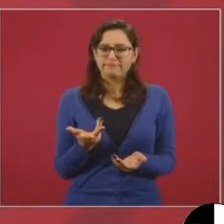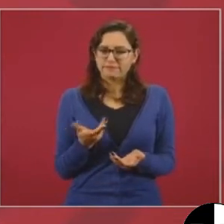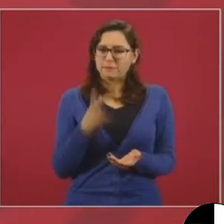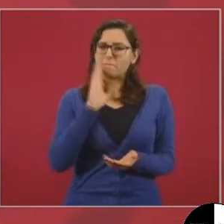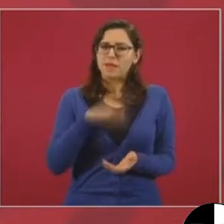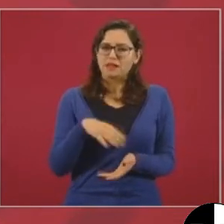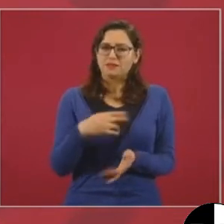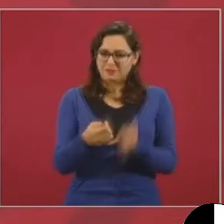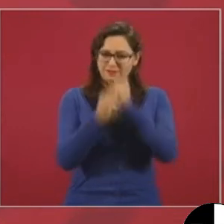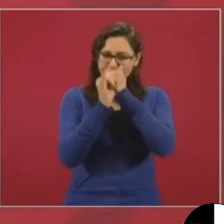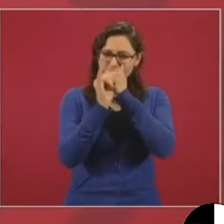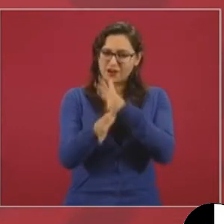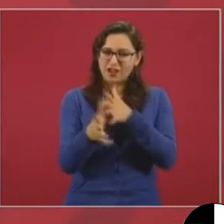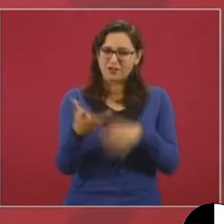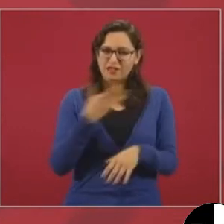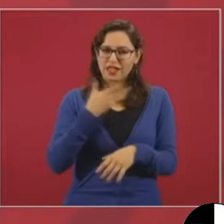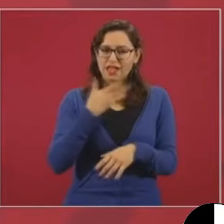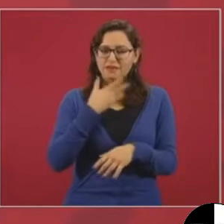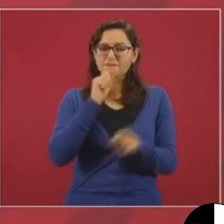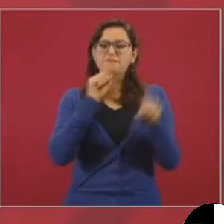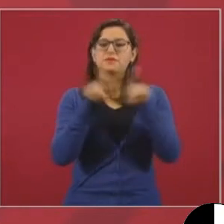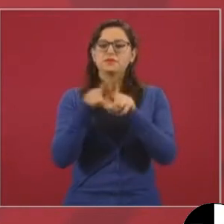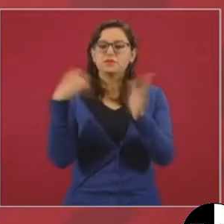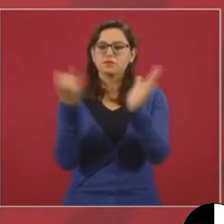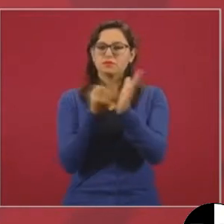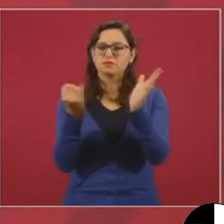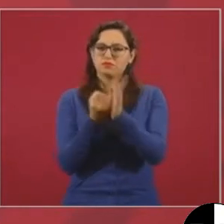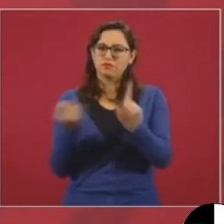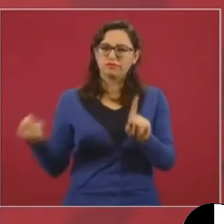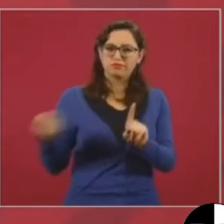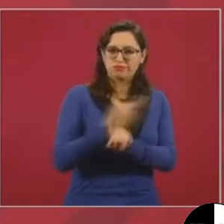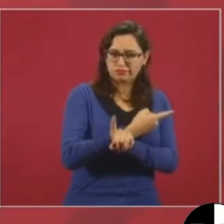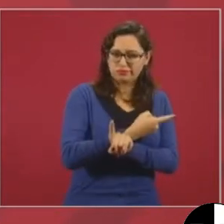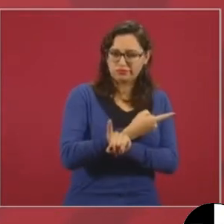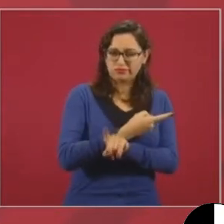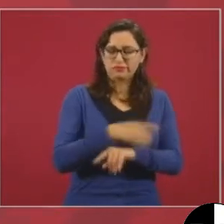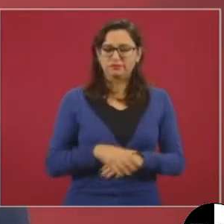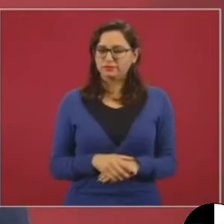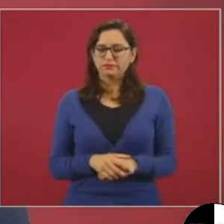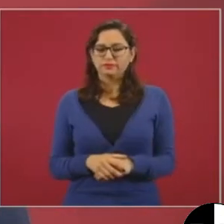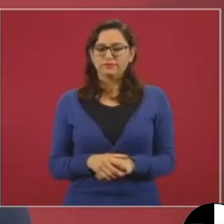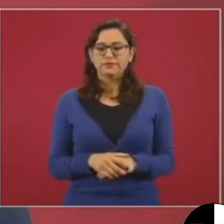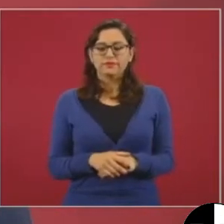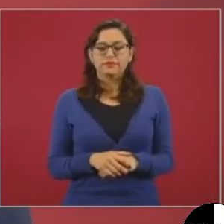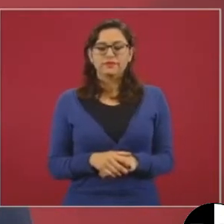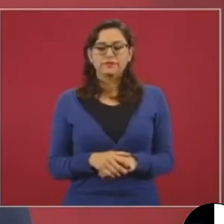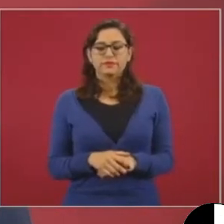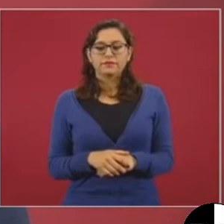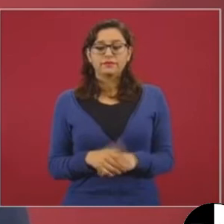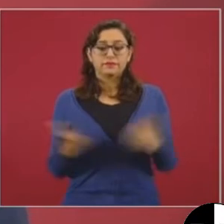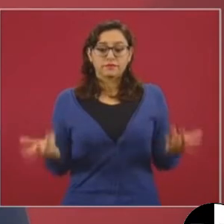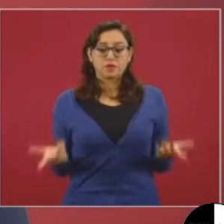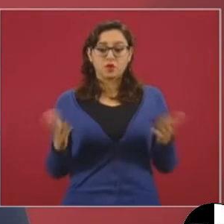defraudación fiscal y sobre todo que afecta a